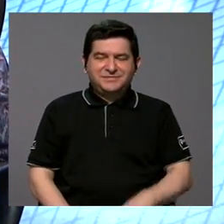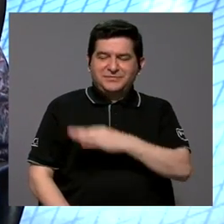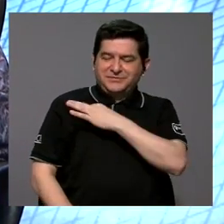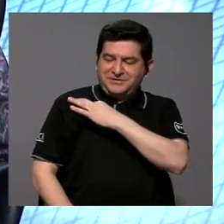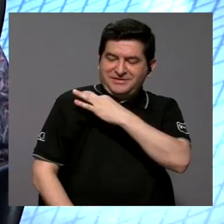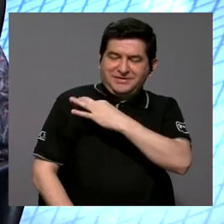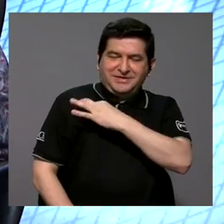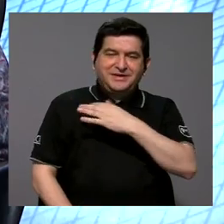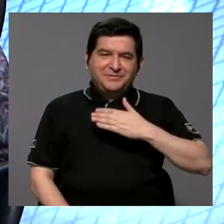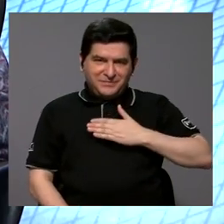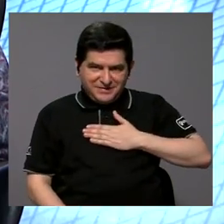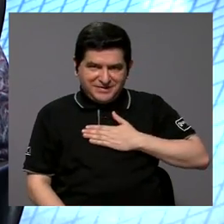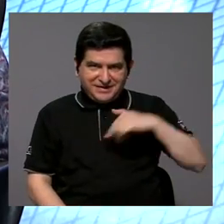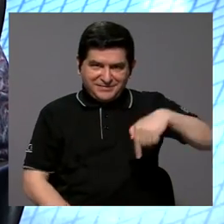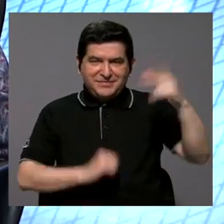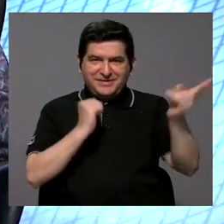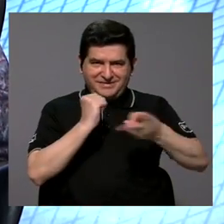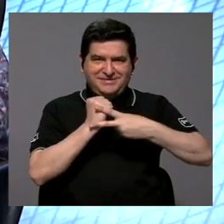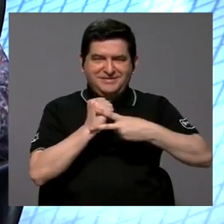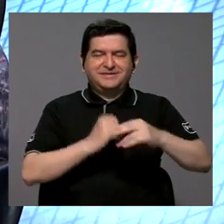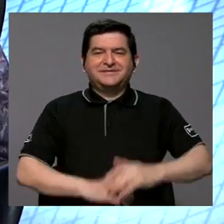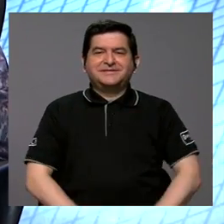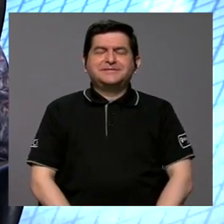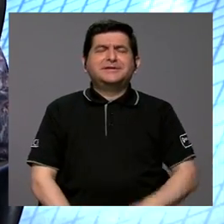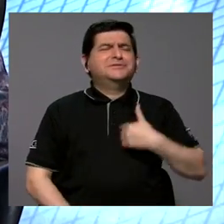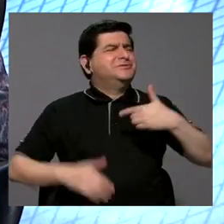invitarme en esta ocasión y